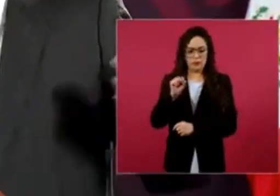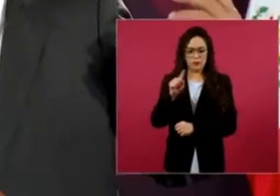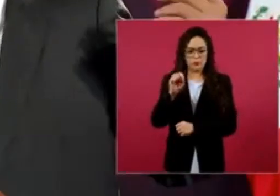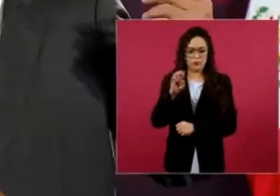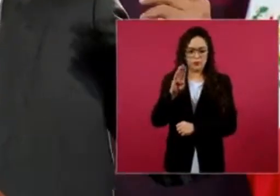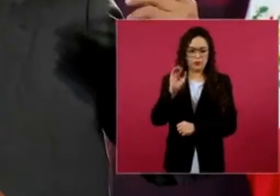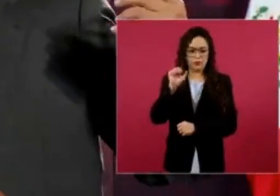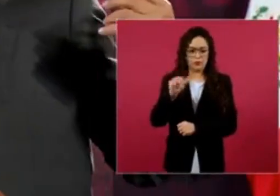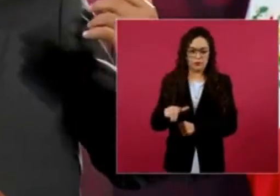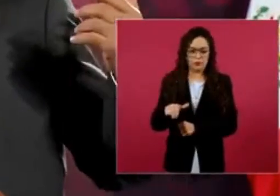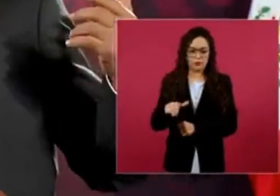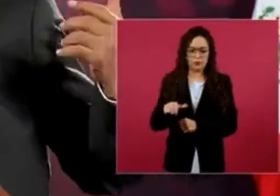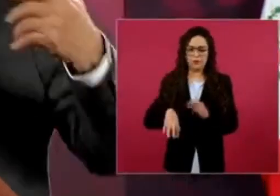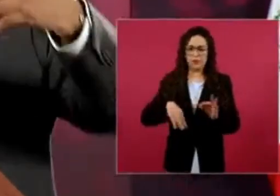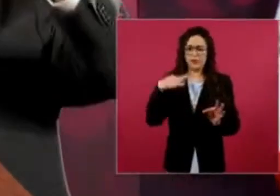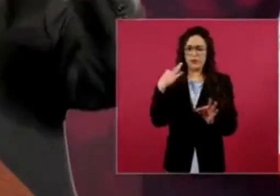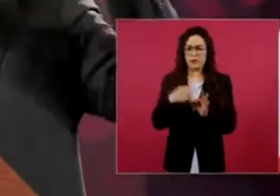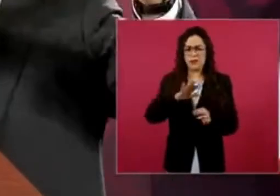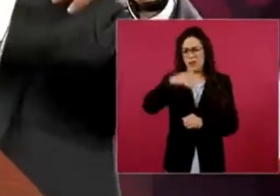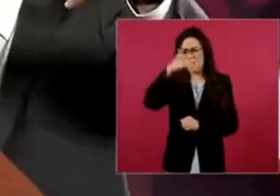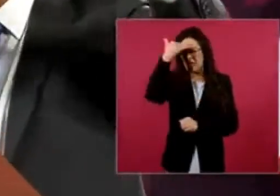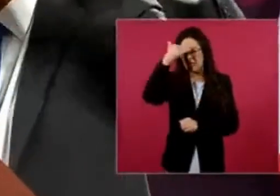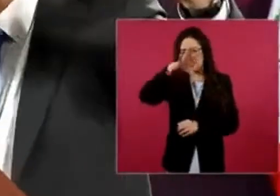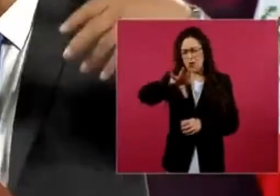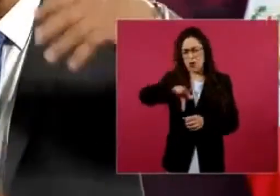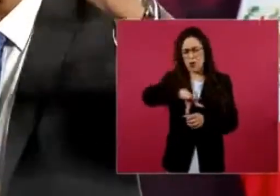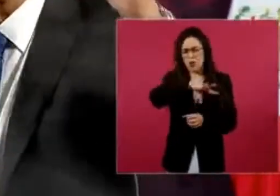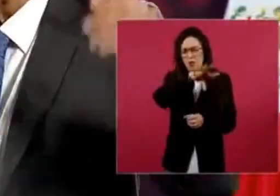está completamente enterado, ya él está